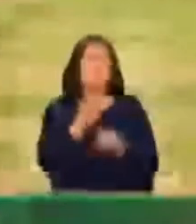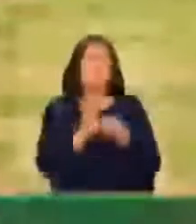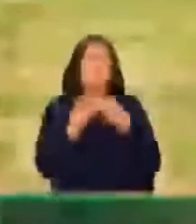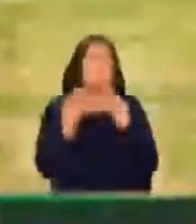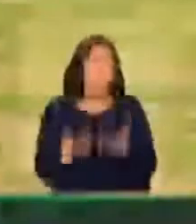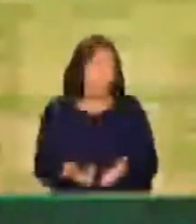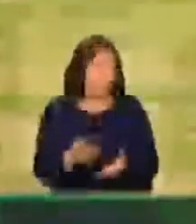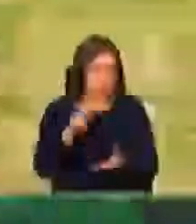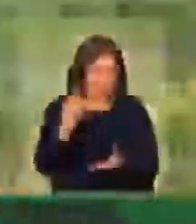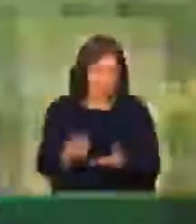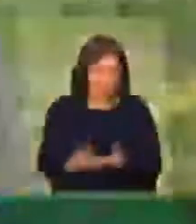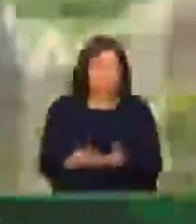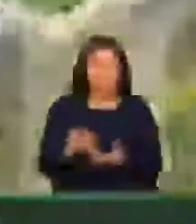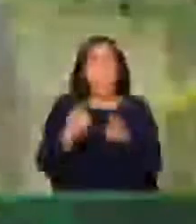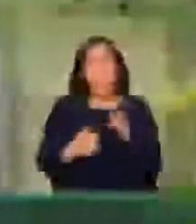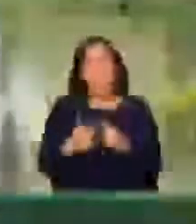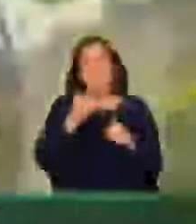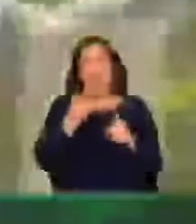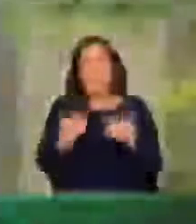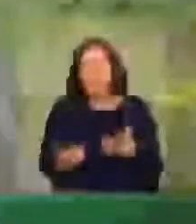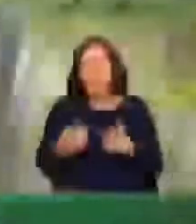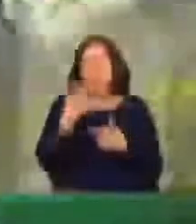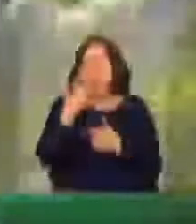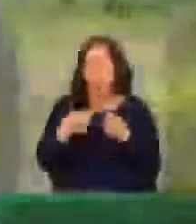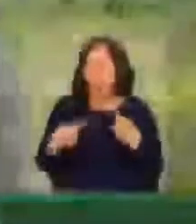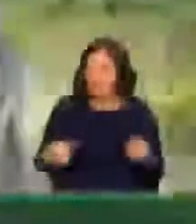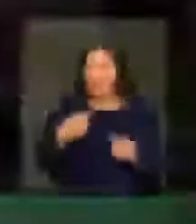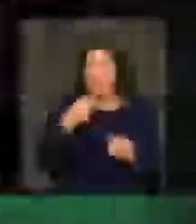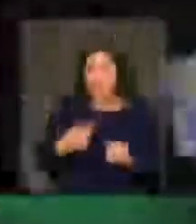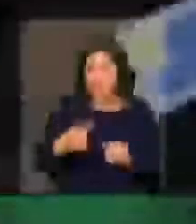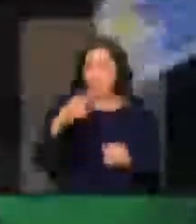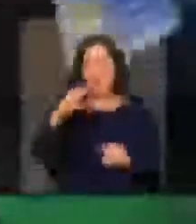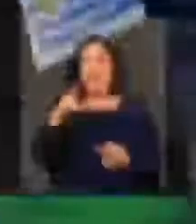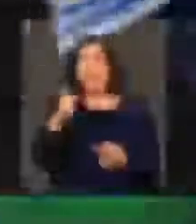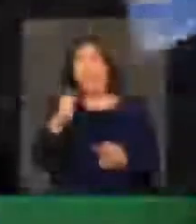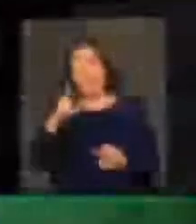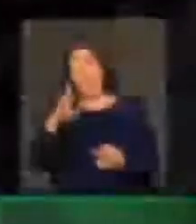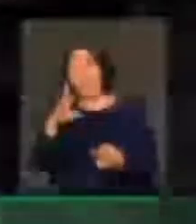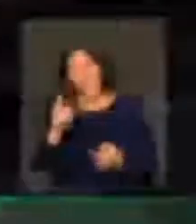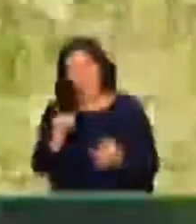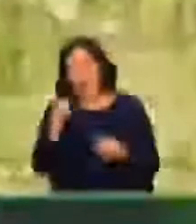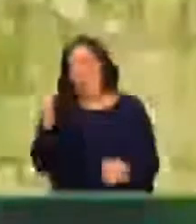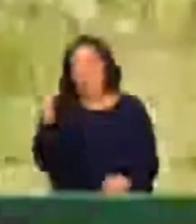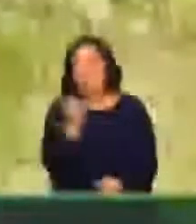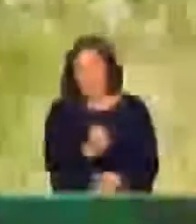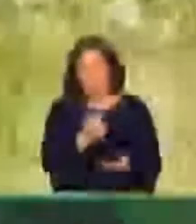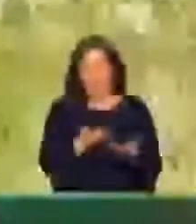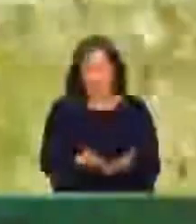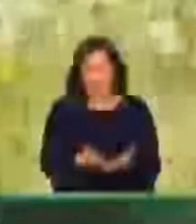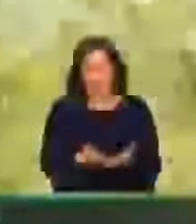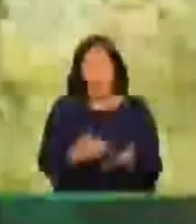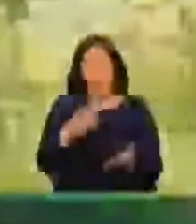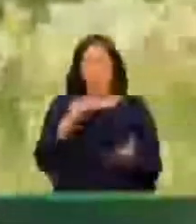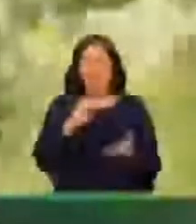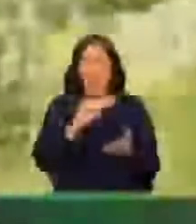aunque fuentes policiales indicaron que hay elementos que señalan que Claudia fue asesinada. El cuerpo de la joven estaba